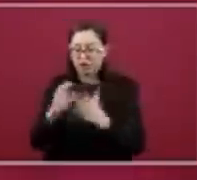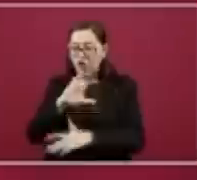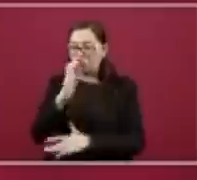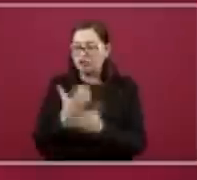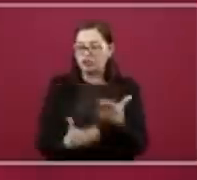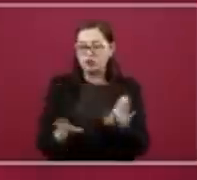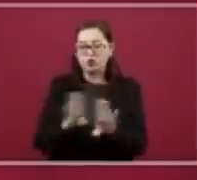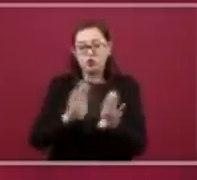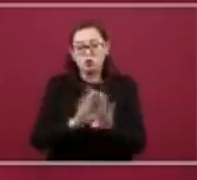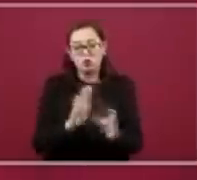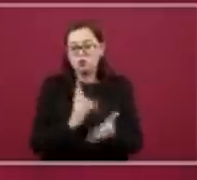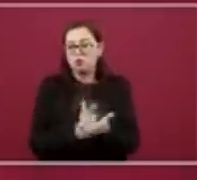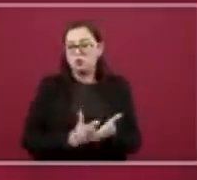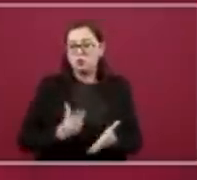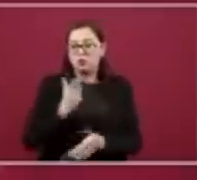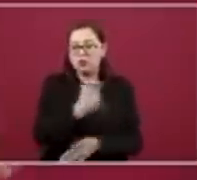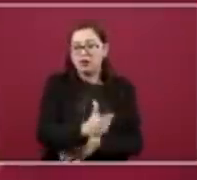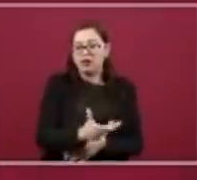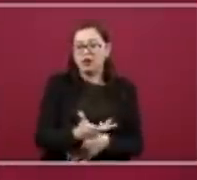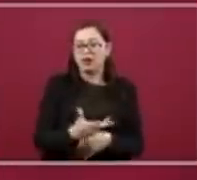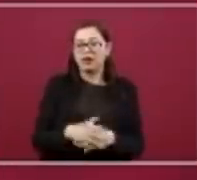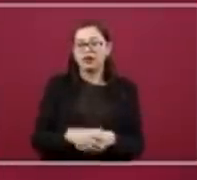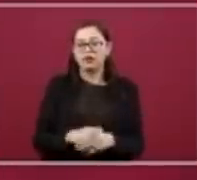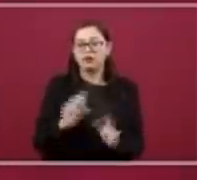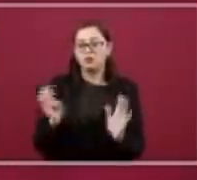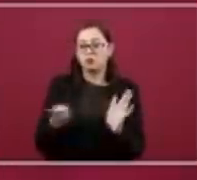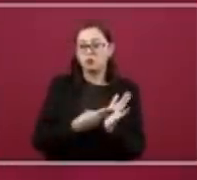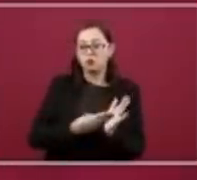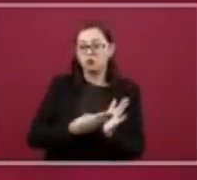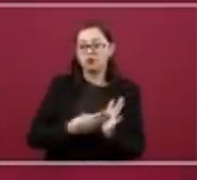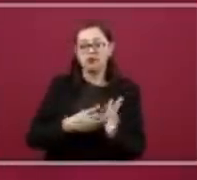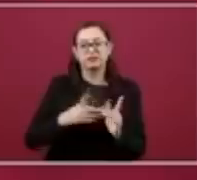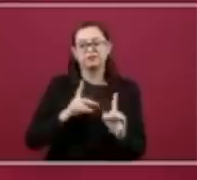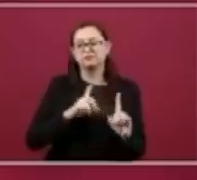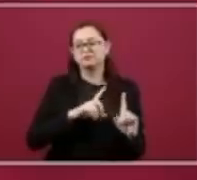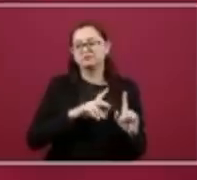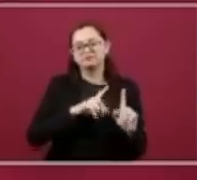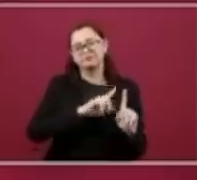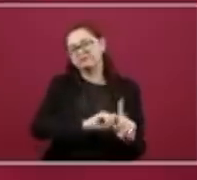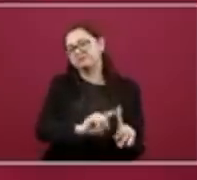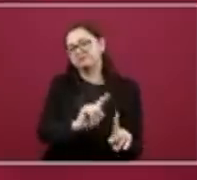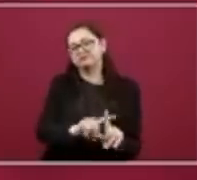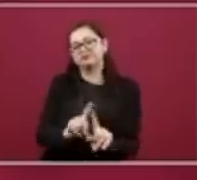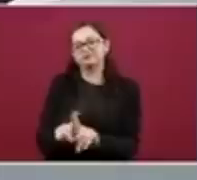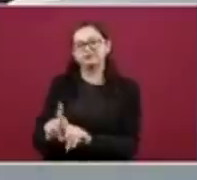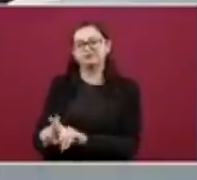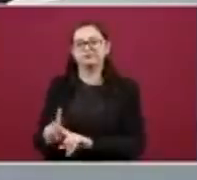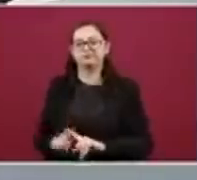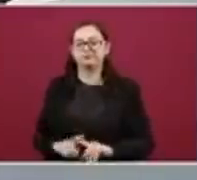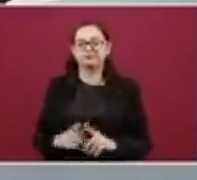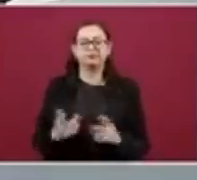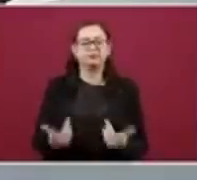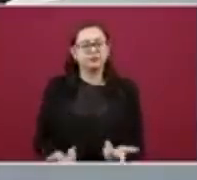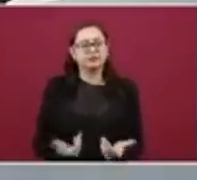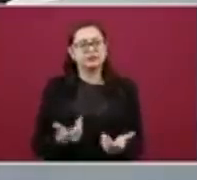pago de multas, ¿sí?,